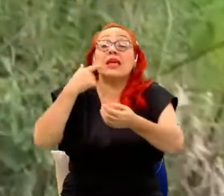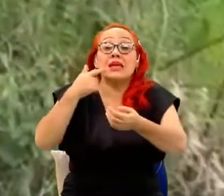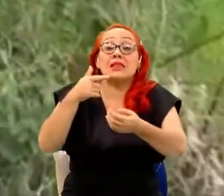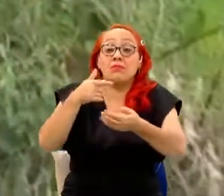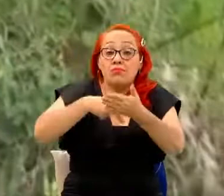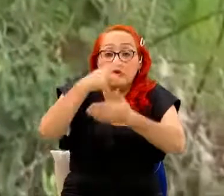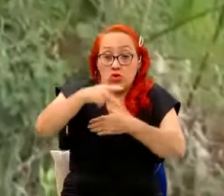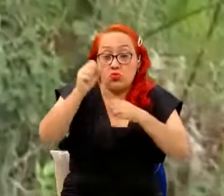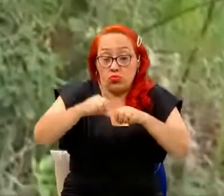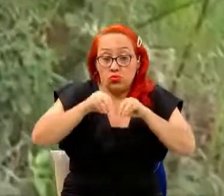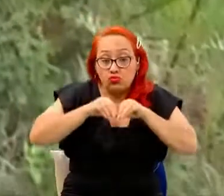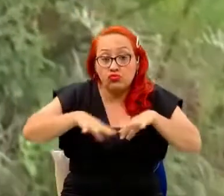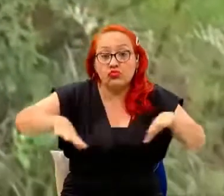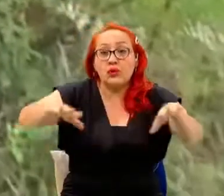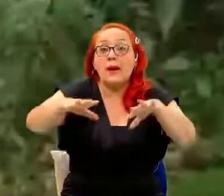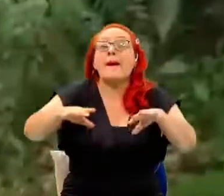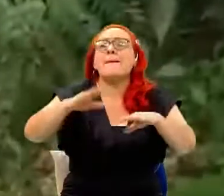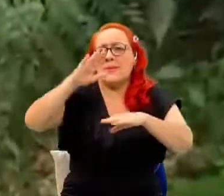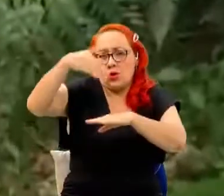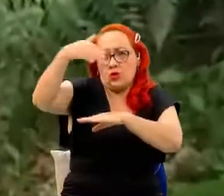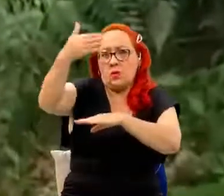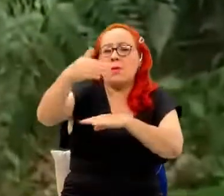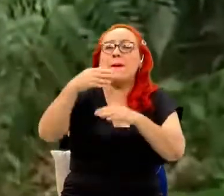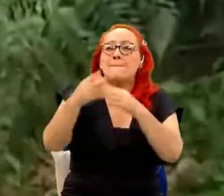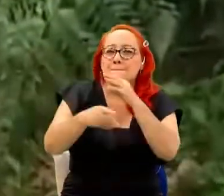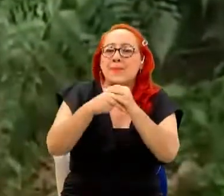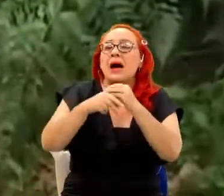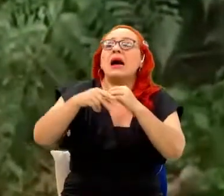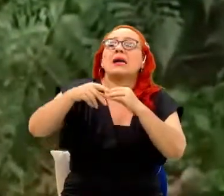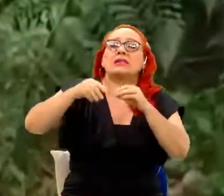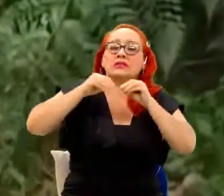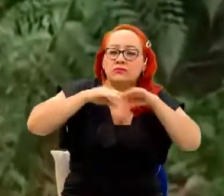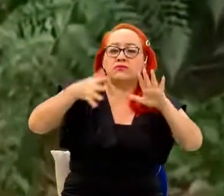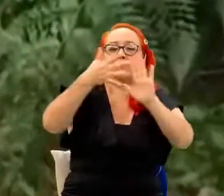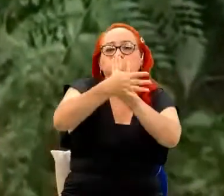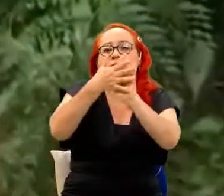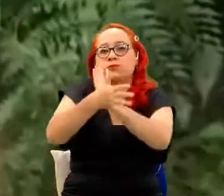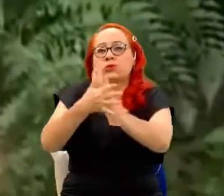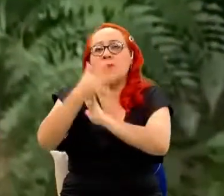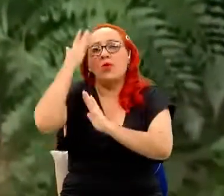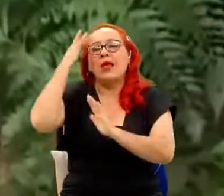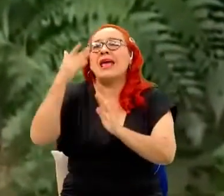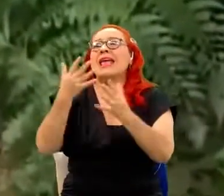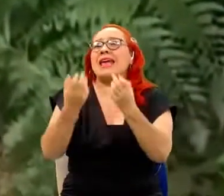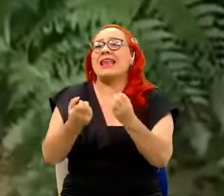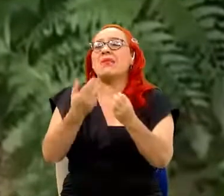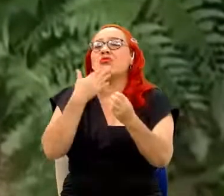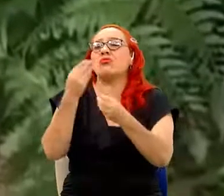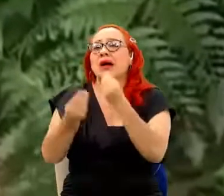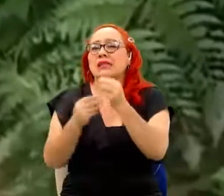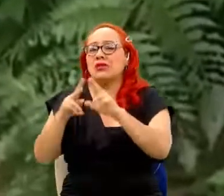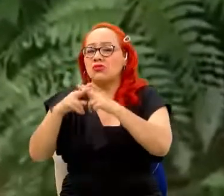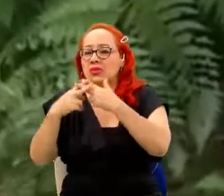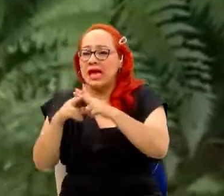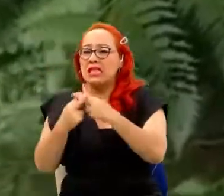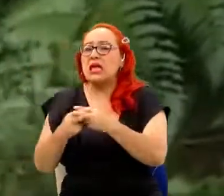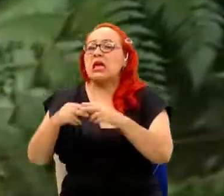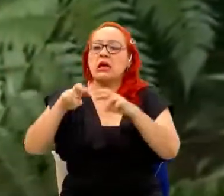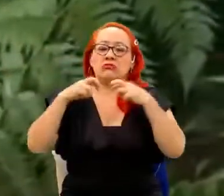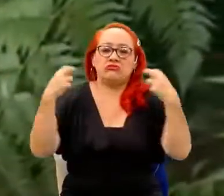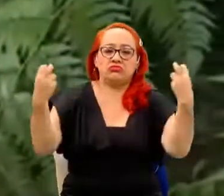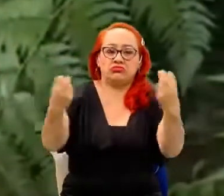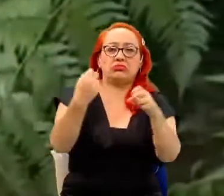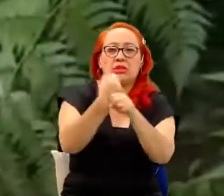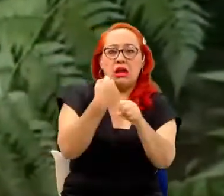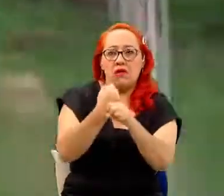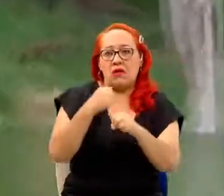adelante pues estaremos socializando con la comunidad estaremos haciendo unos digamos unos talleres unas estrategias y unas mesas de trabajo